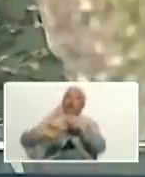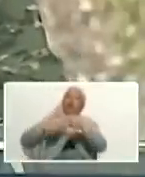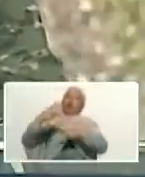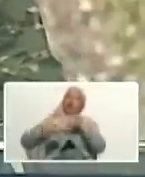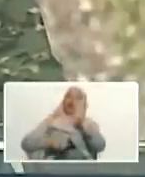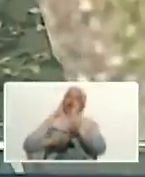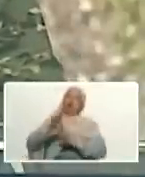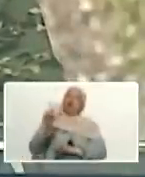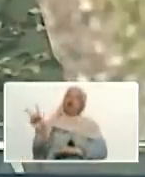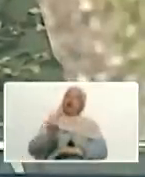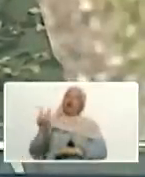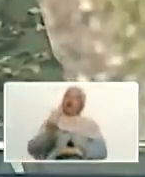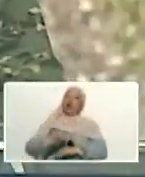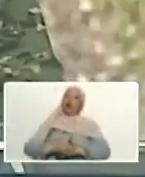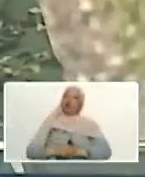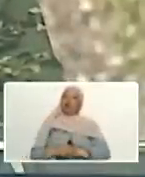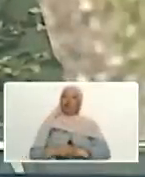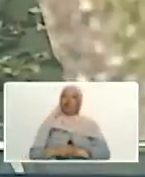recuperación de Venezuela.